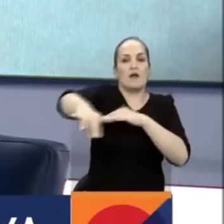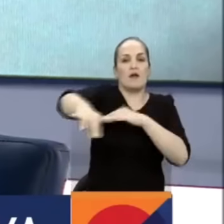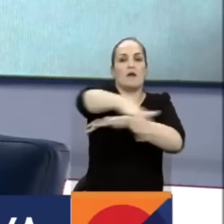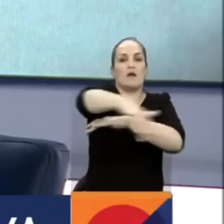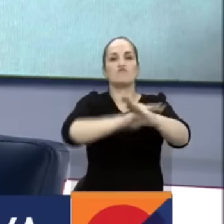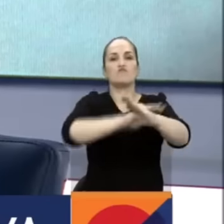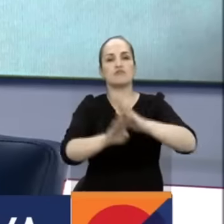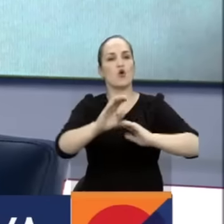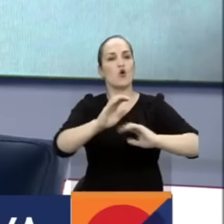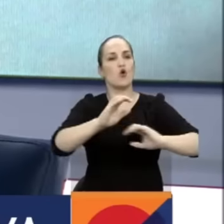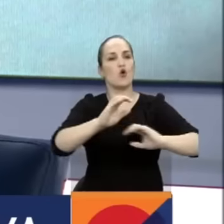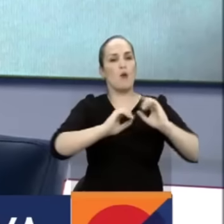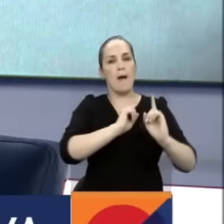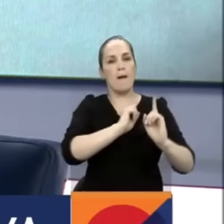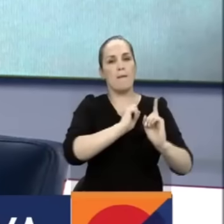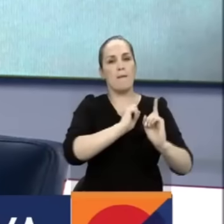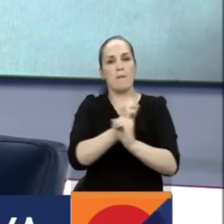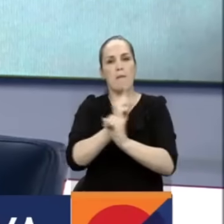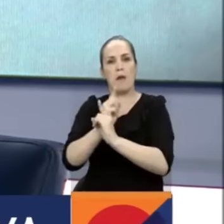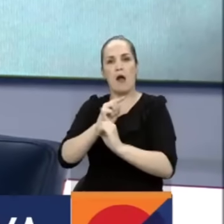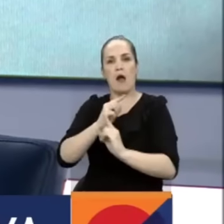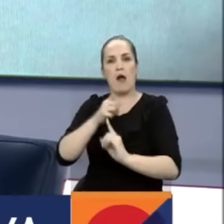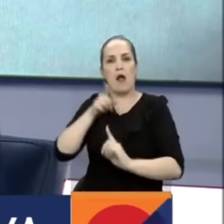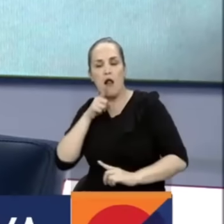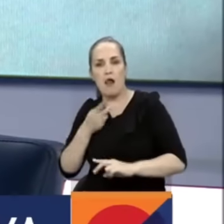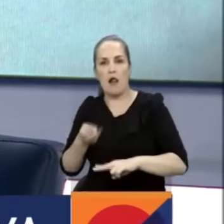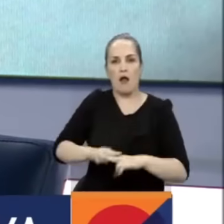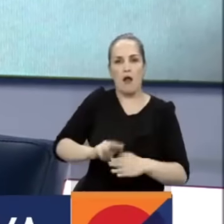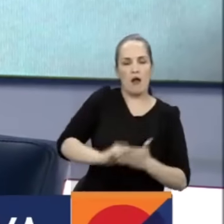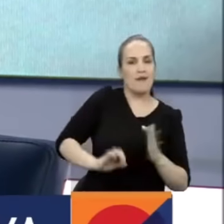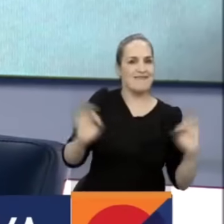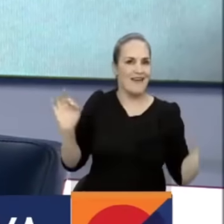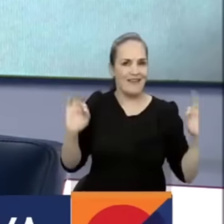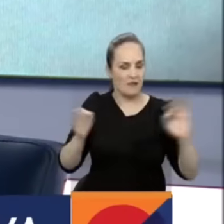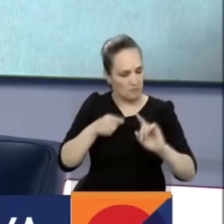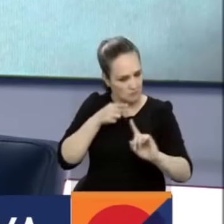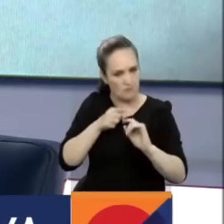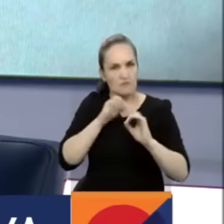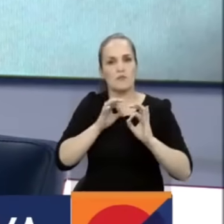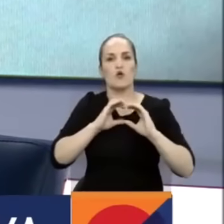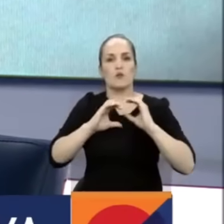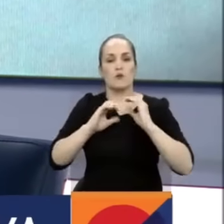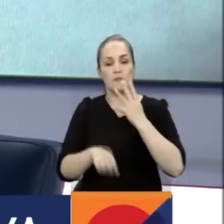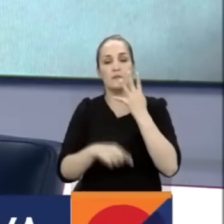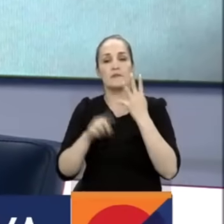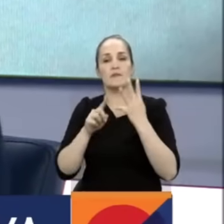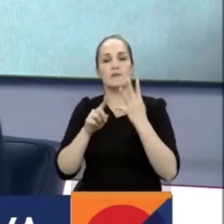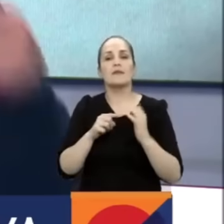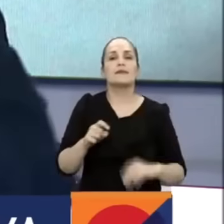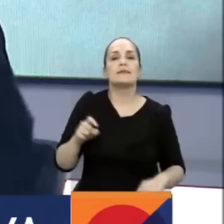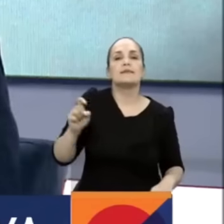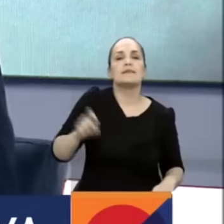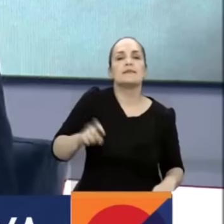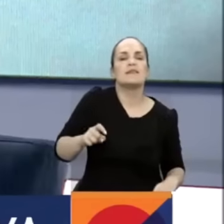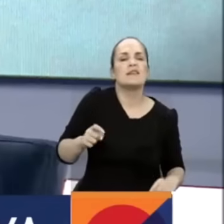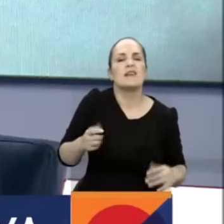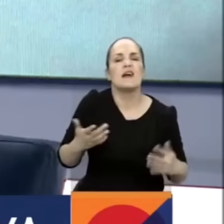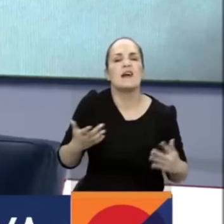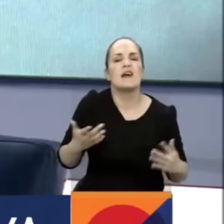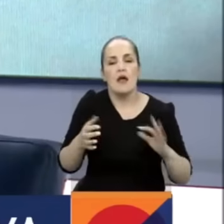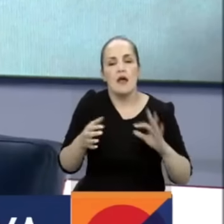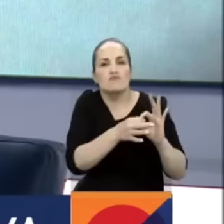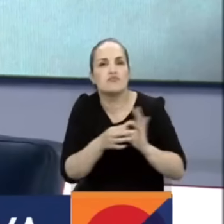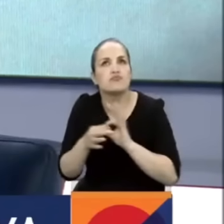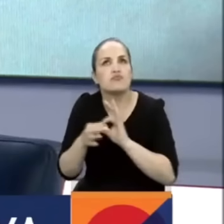una comunicación asertiva para la defensa de la democracia. Y un componente muy importante es la necesidad de lograr que el